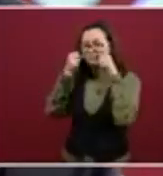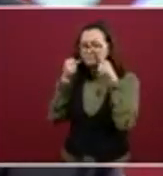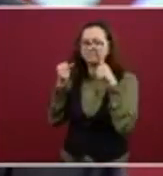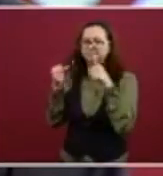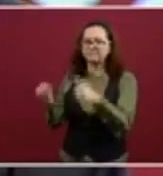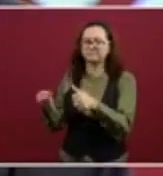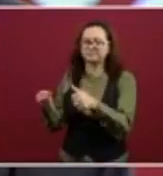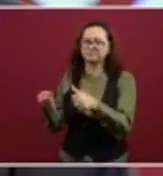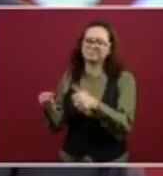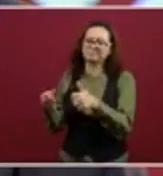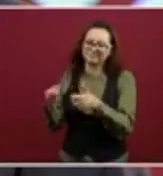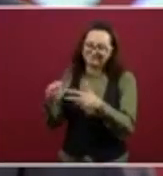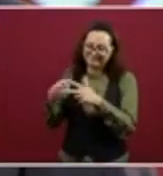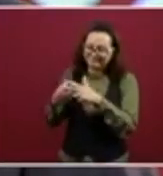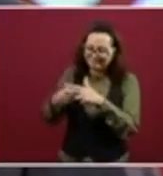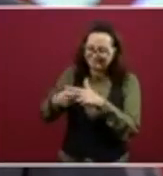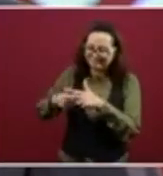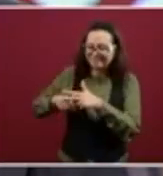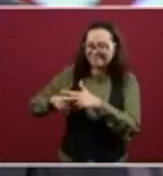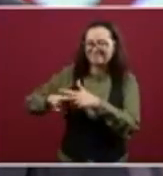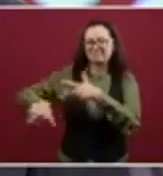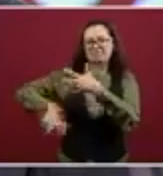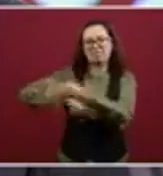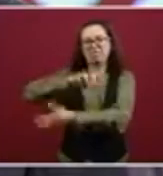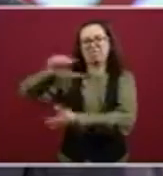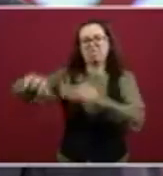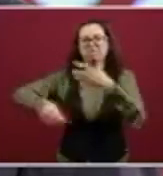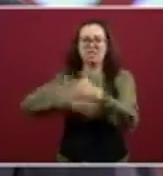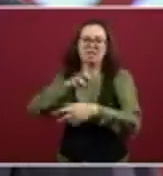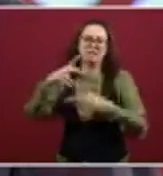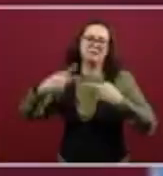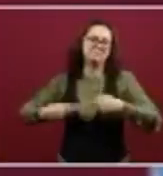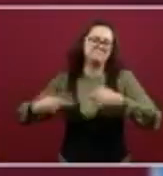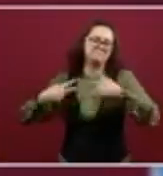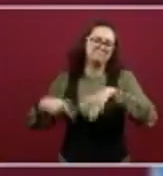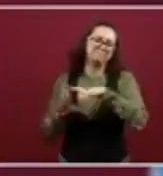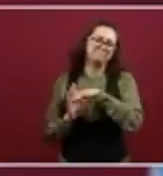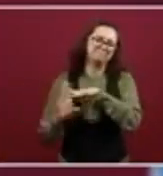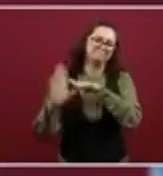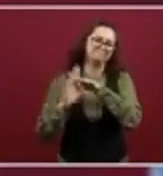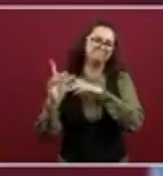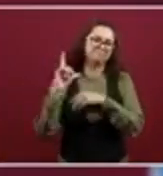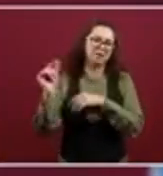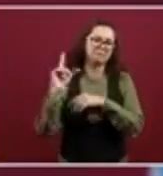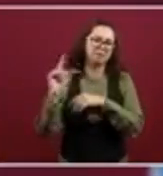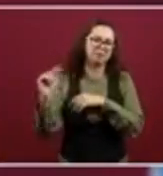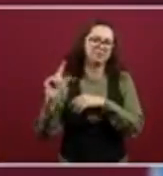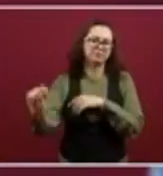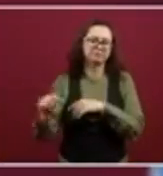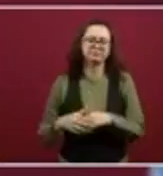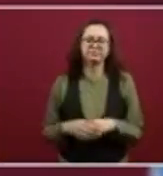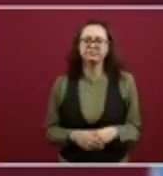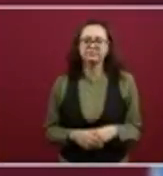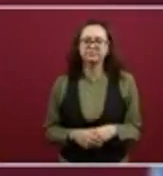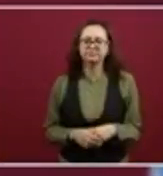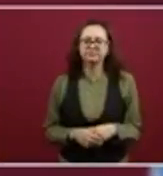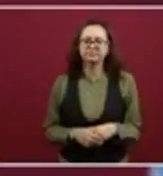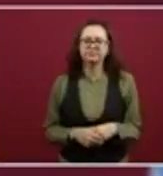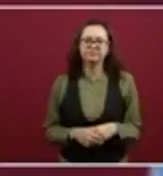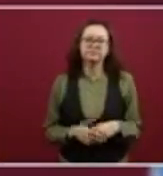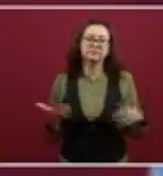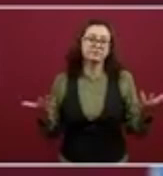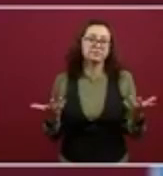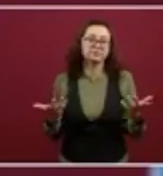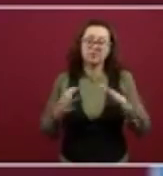provocando este fenómeno migratorio. Y no hay más que la